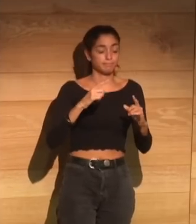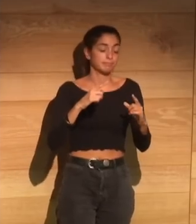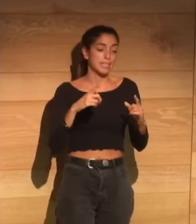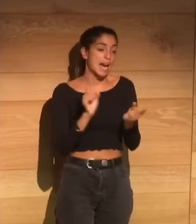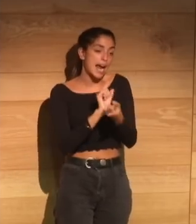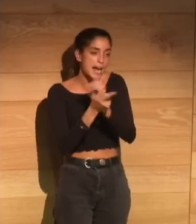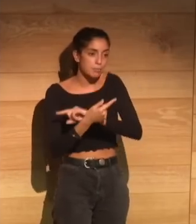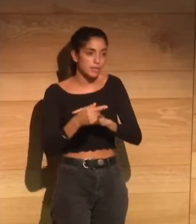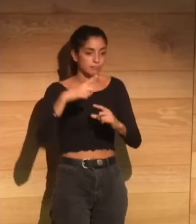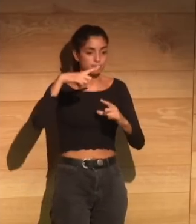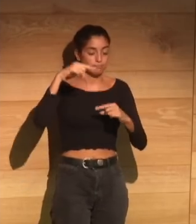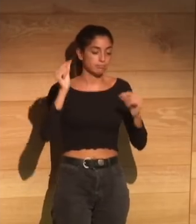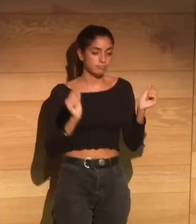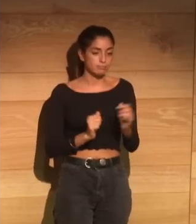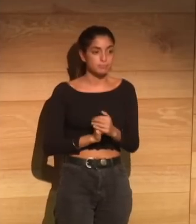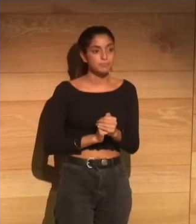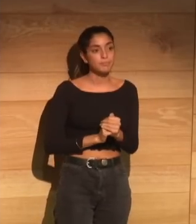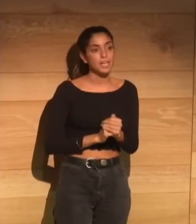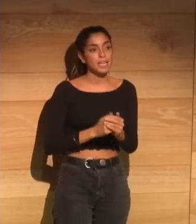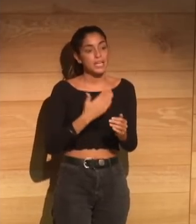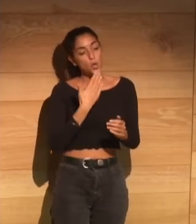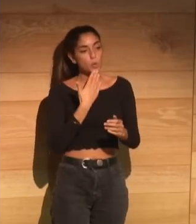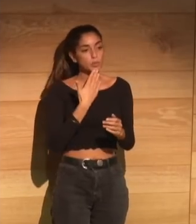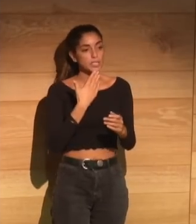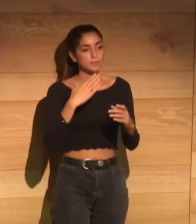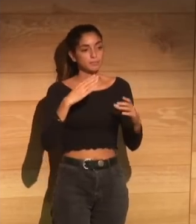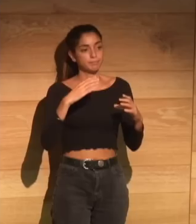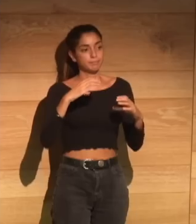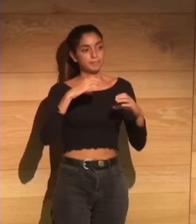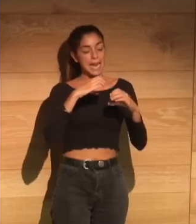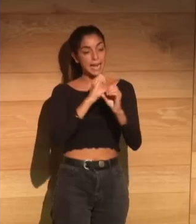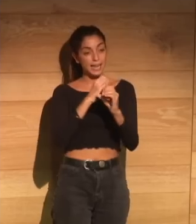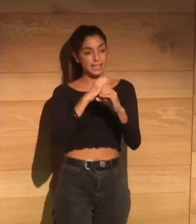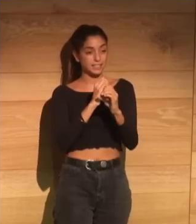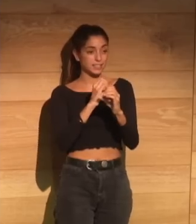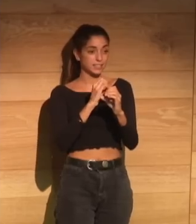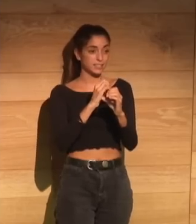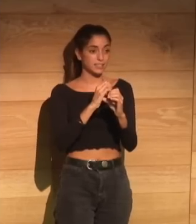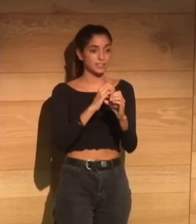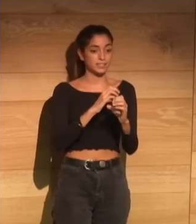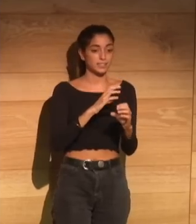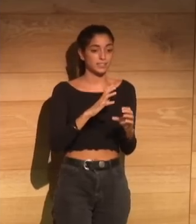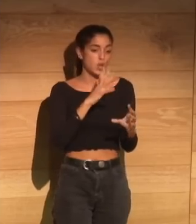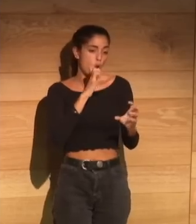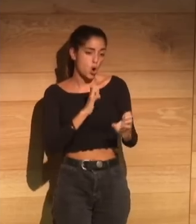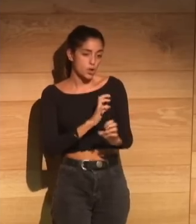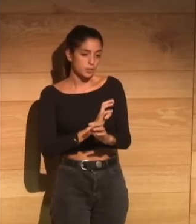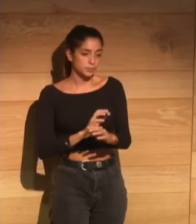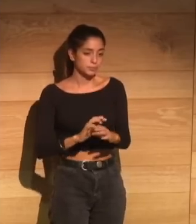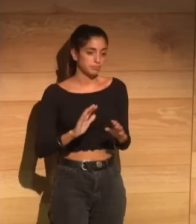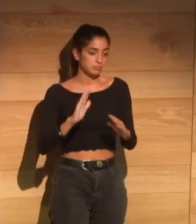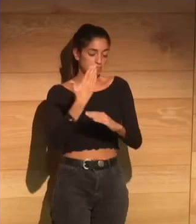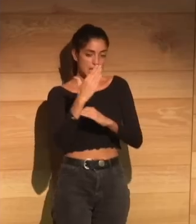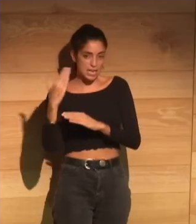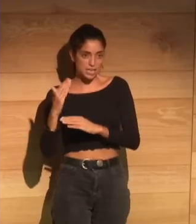en el fondo esos espejos, que son casi como lentes aberrantes, que son espejos aberrantes, sí, no aberrantes en términos morales, sino en términos físicos